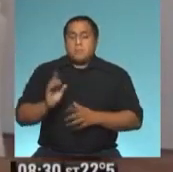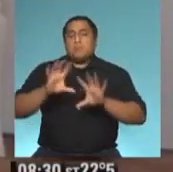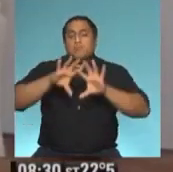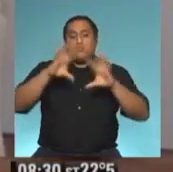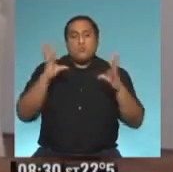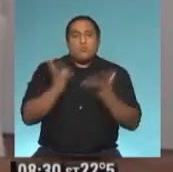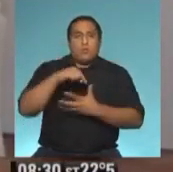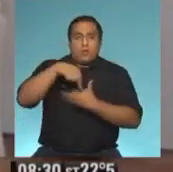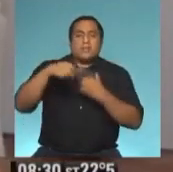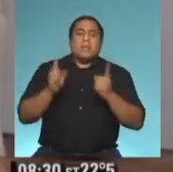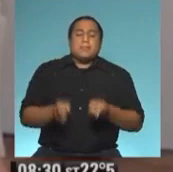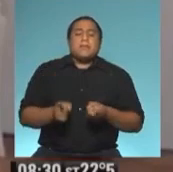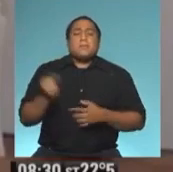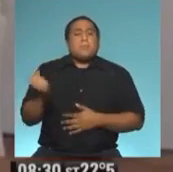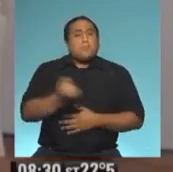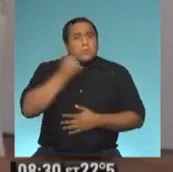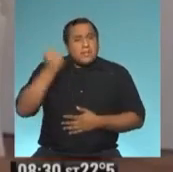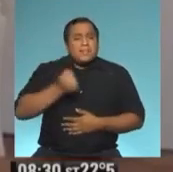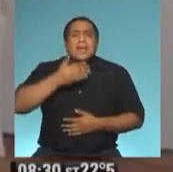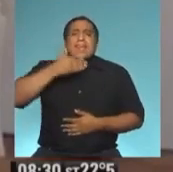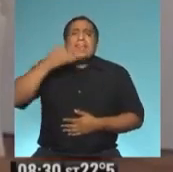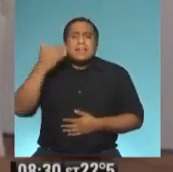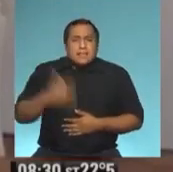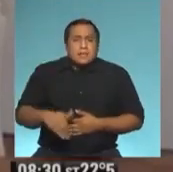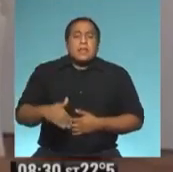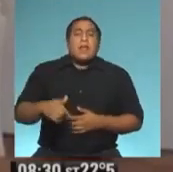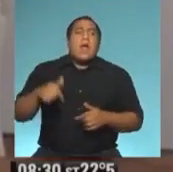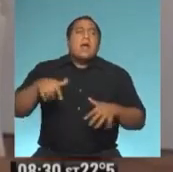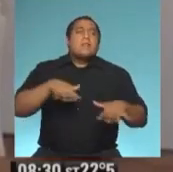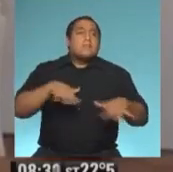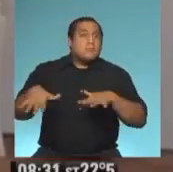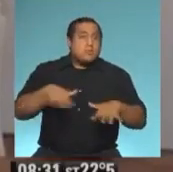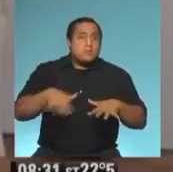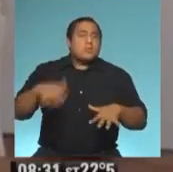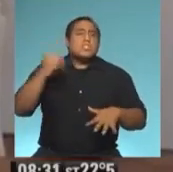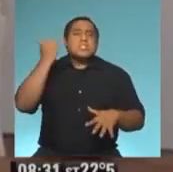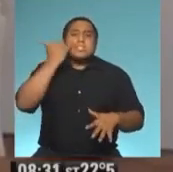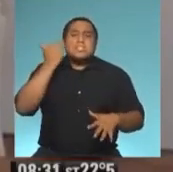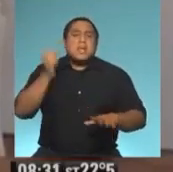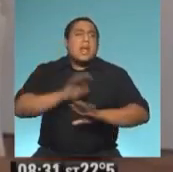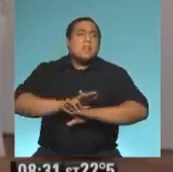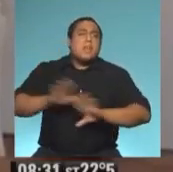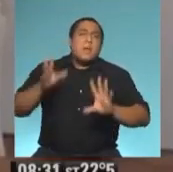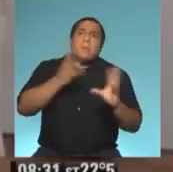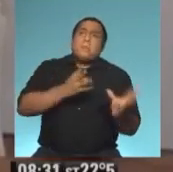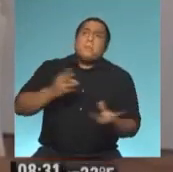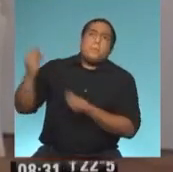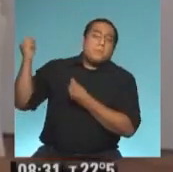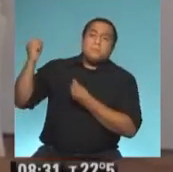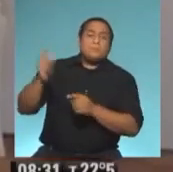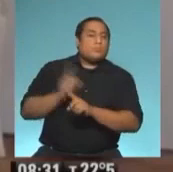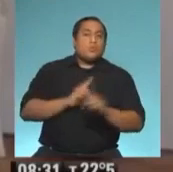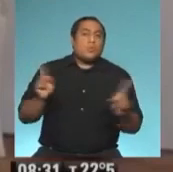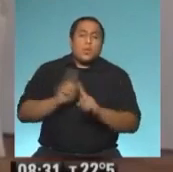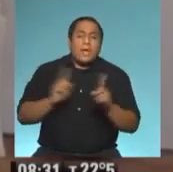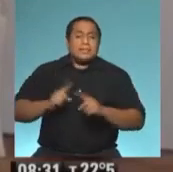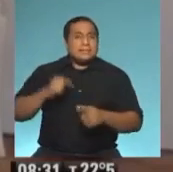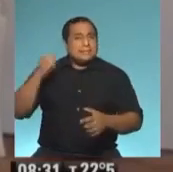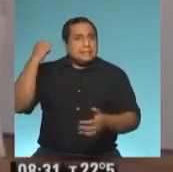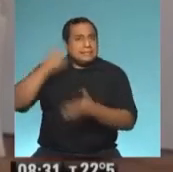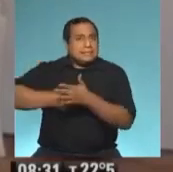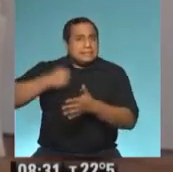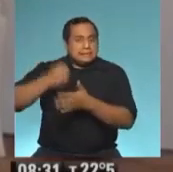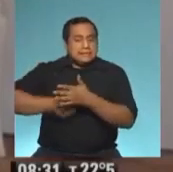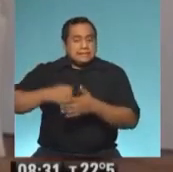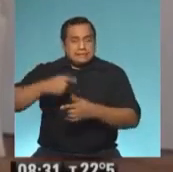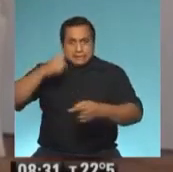eso es tan importante comprender que esta situación no ha todavía pasado, que tenemos un enorme desafío por delante